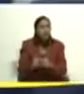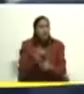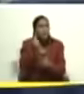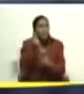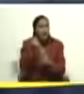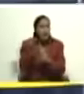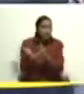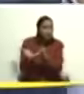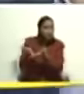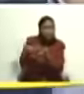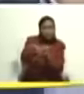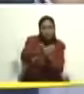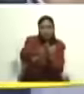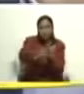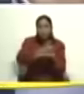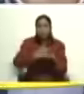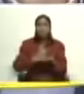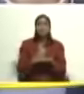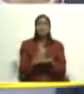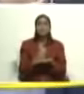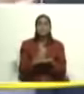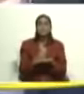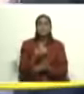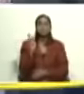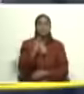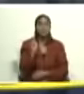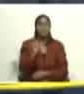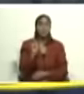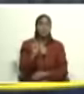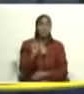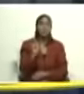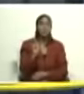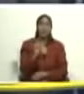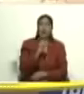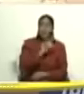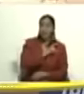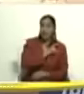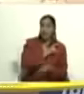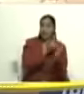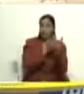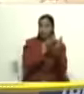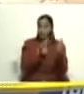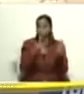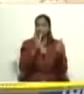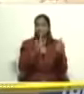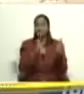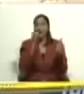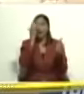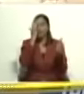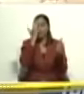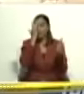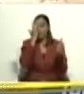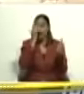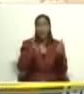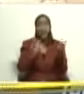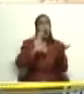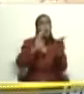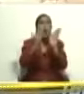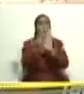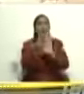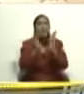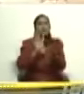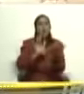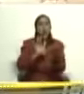productiva, en los meses de enero y febrero, en comparación con 2023,